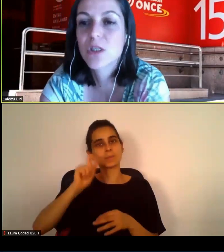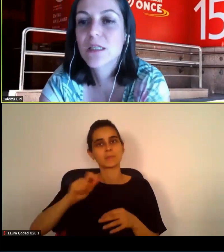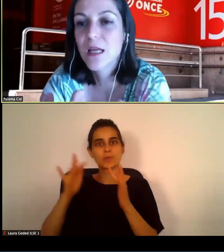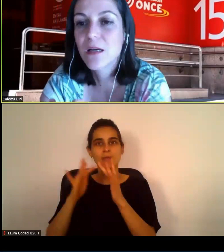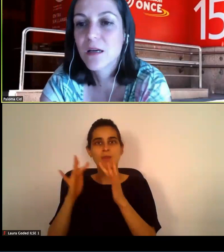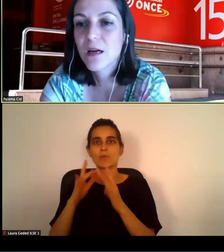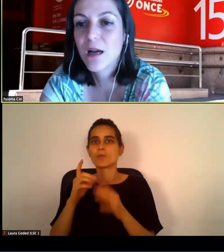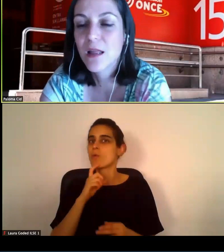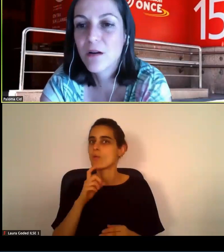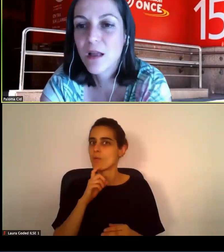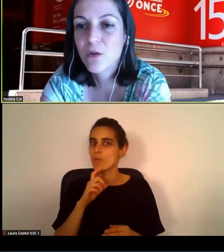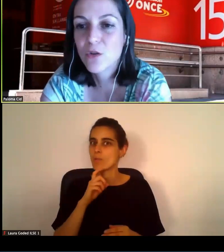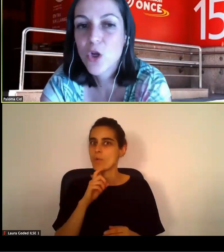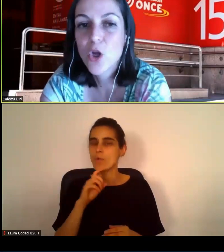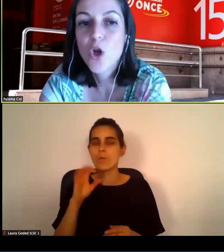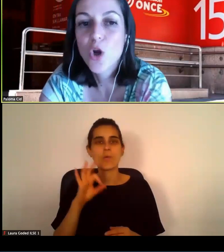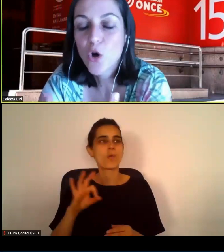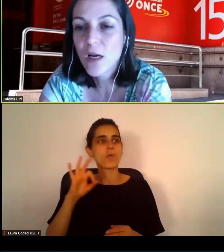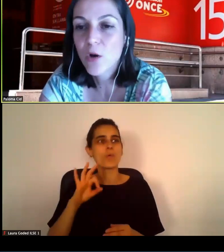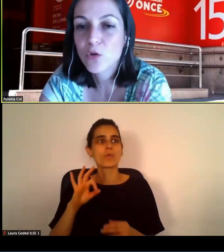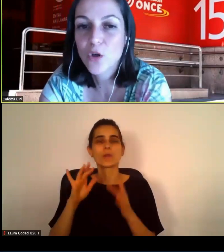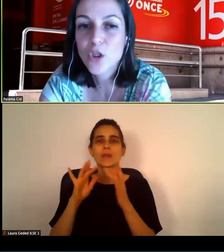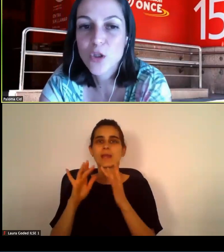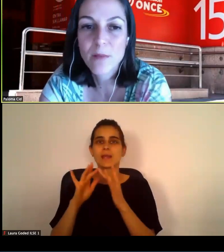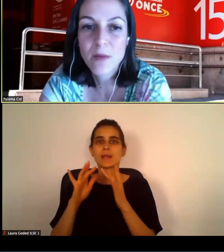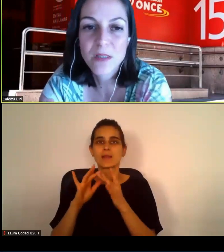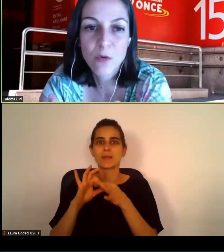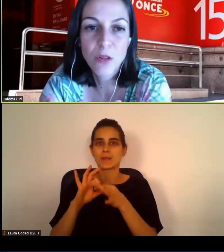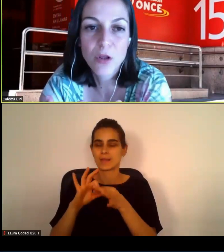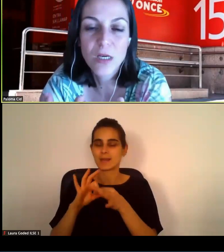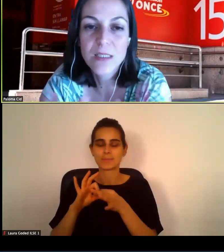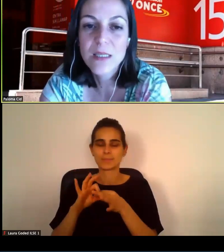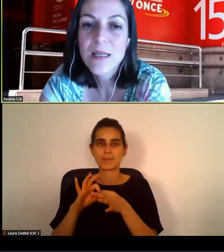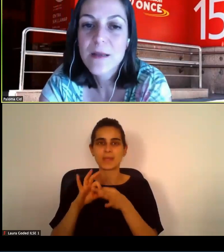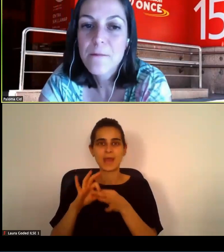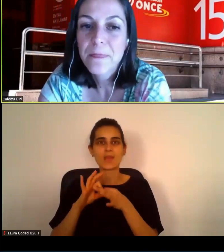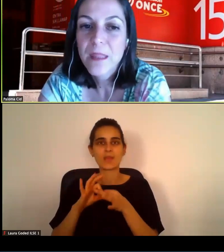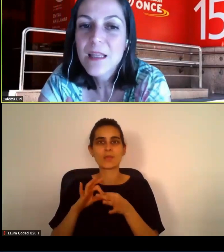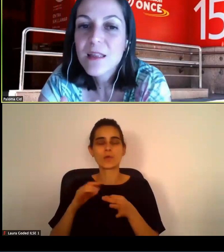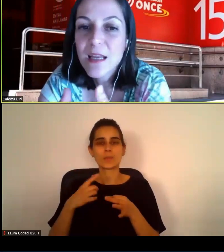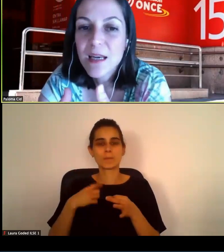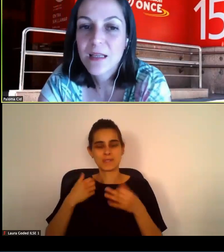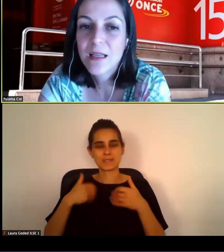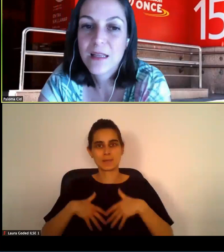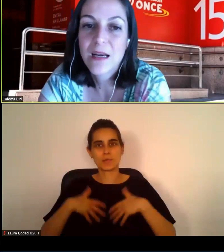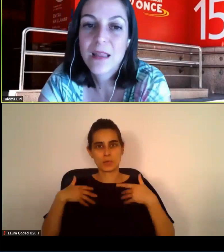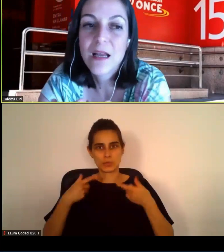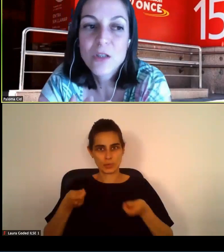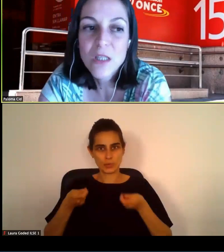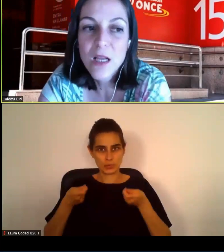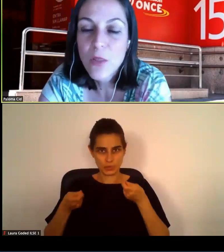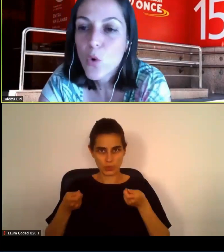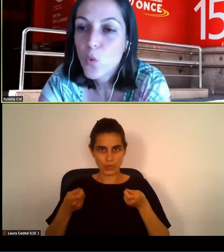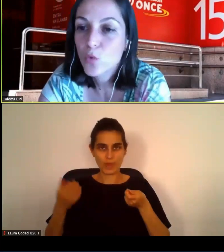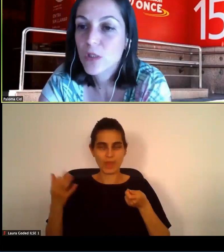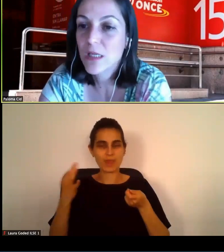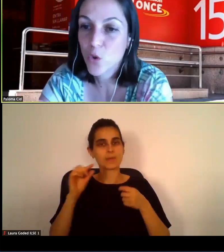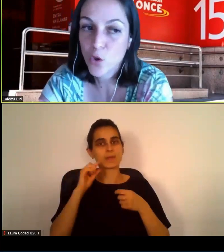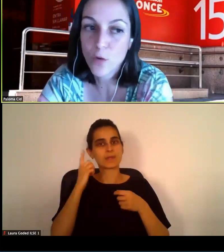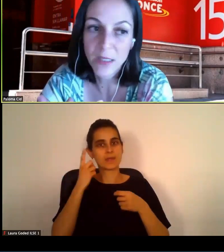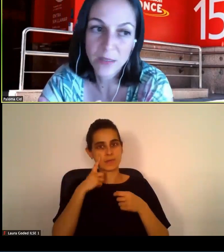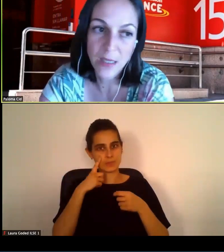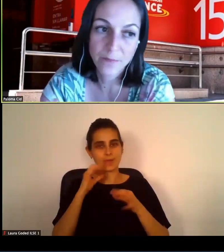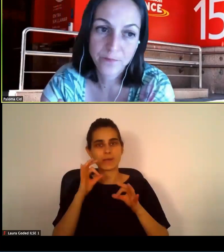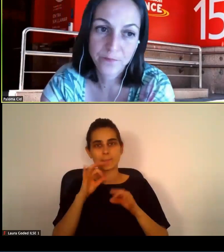los que están relacionados con el control sobre mis emociones, y tienen que tener diagnosticado un